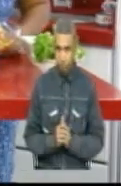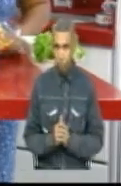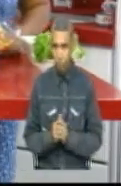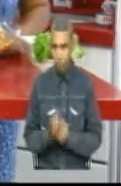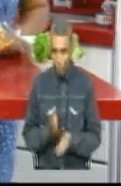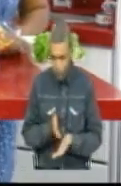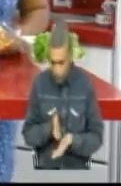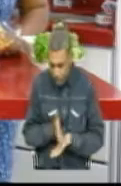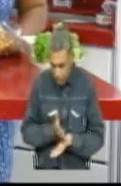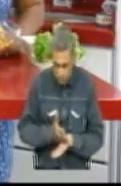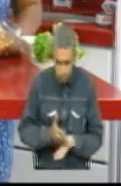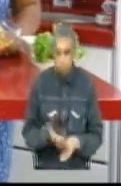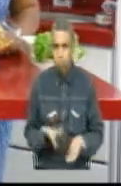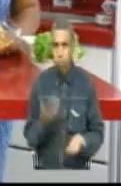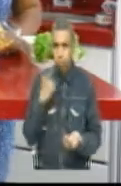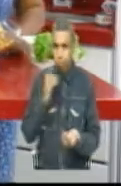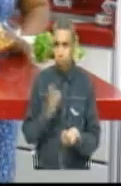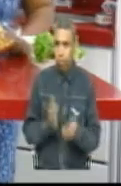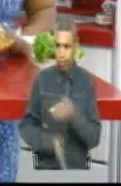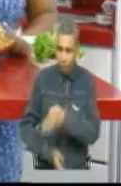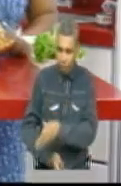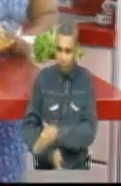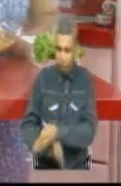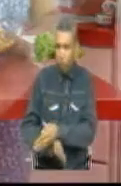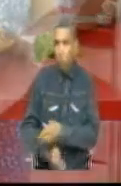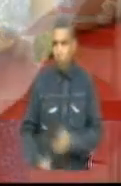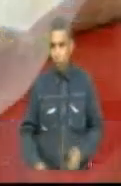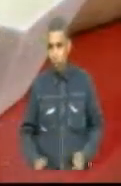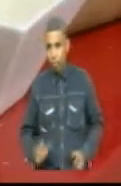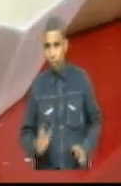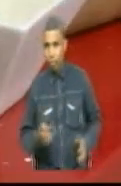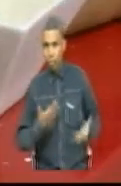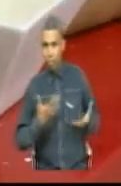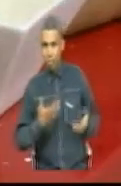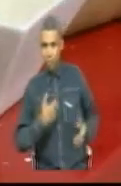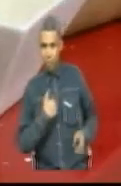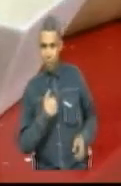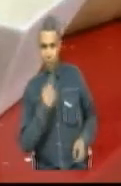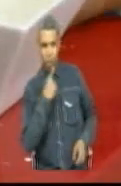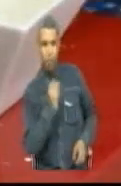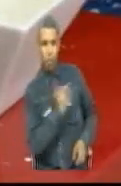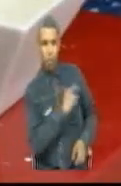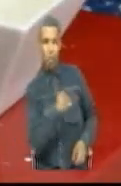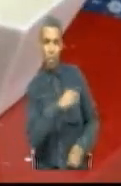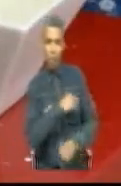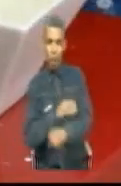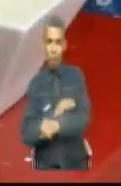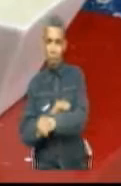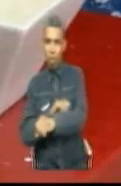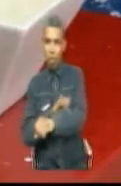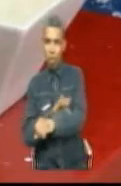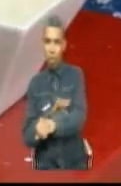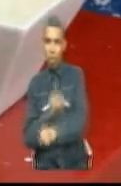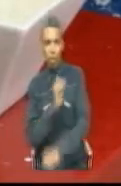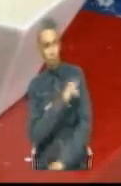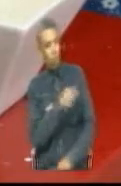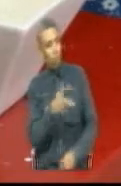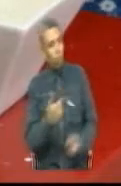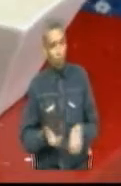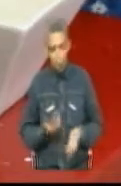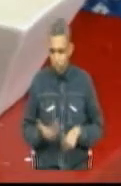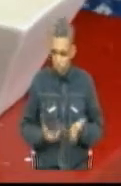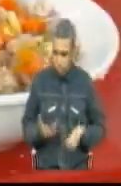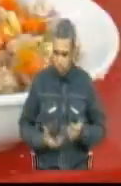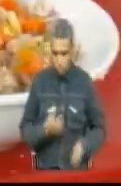marchado sí con christina entonces quería ya hacerle algunas preguntas a christina quería saber cristina por qué te gusta la cocina porque te